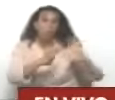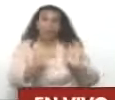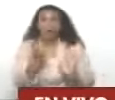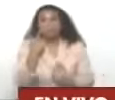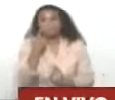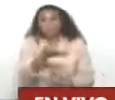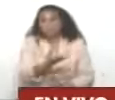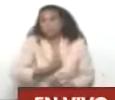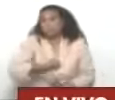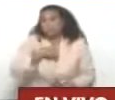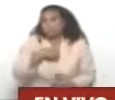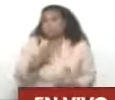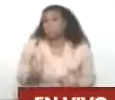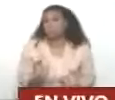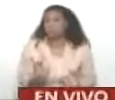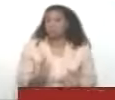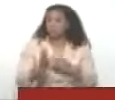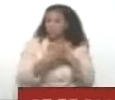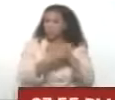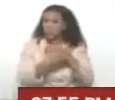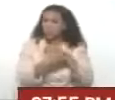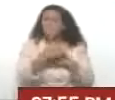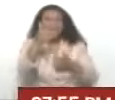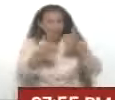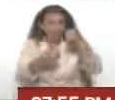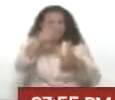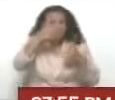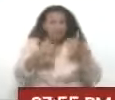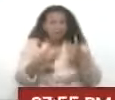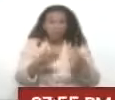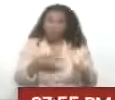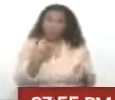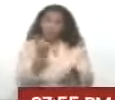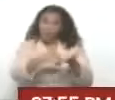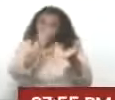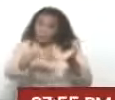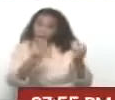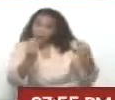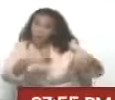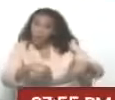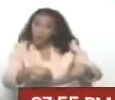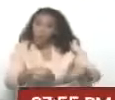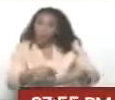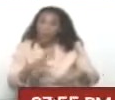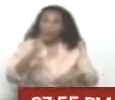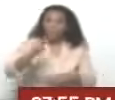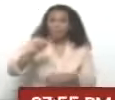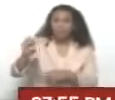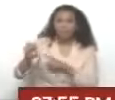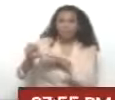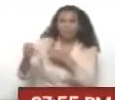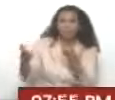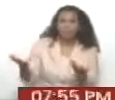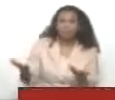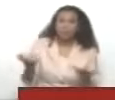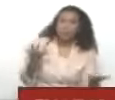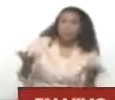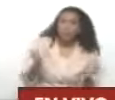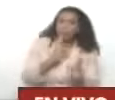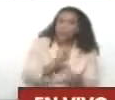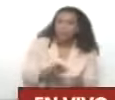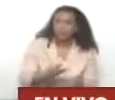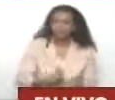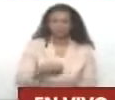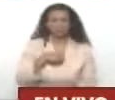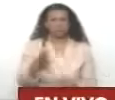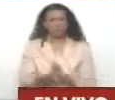Suena raro, ¿verdad? Que alguien le diga, eres candidato y no vas a firmar. ¿Y el sistema electoral? ¿Ah? Suena raro,